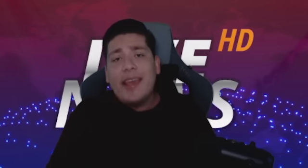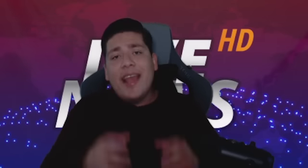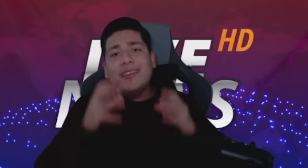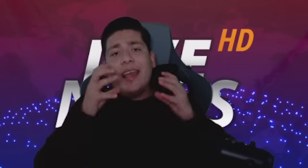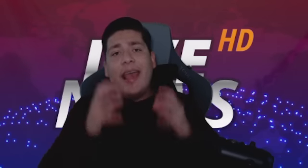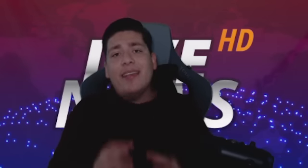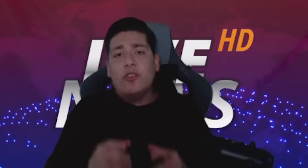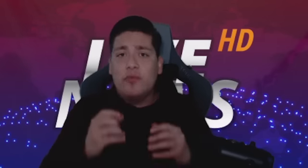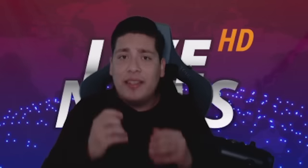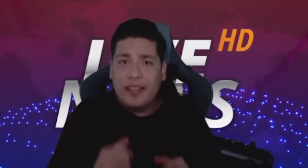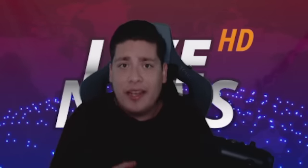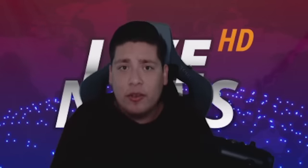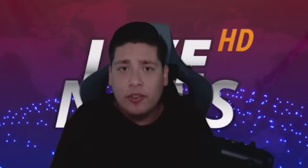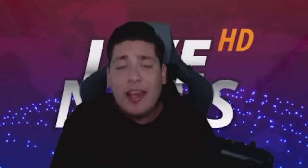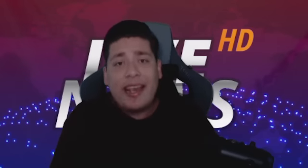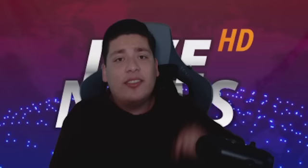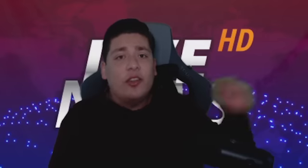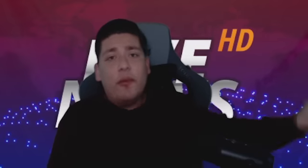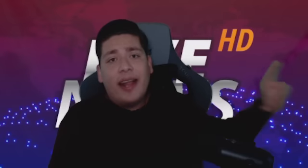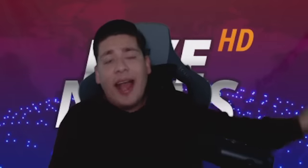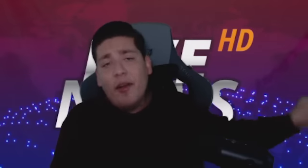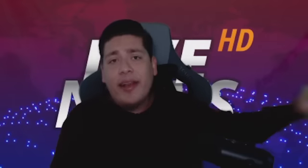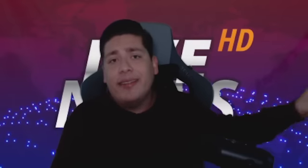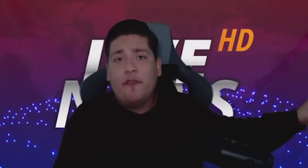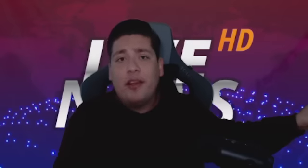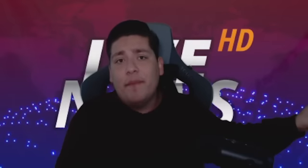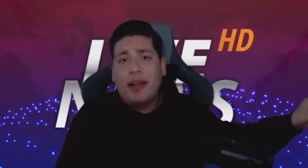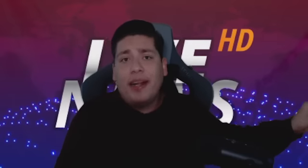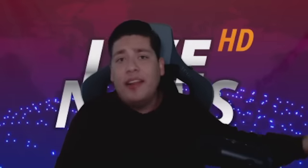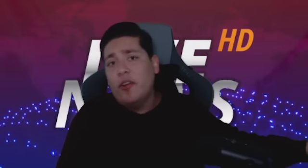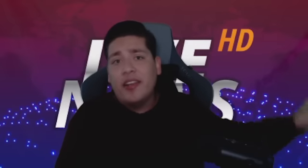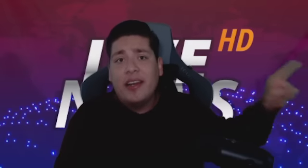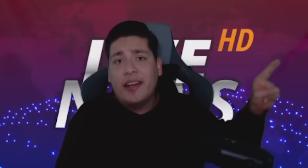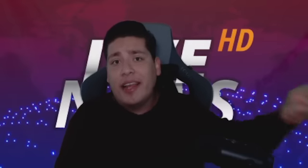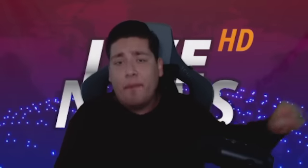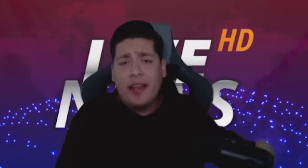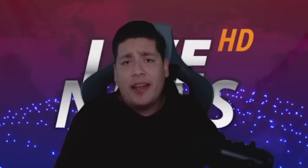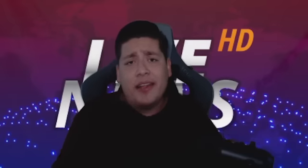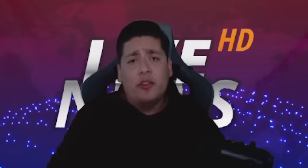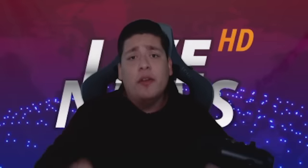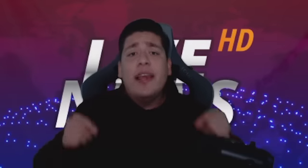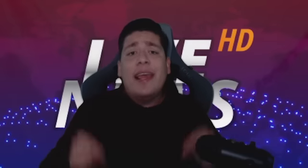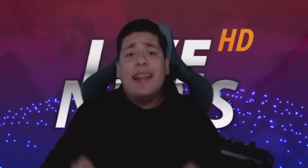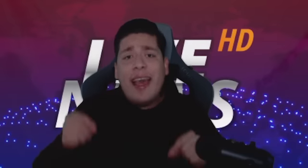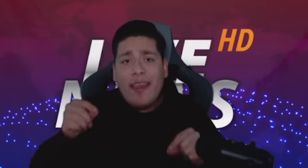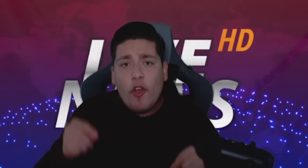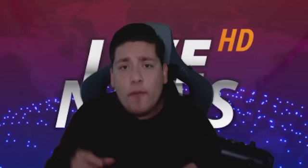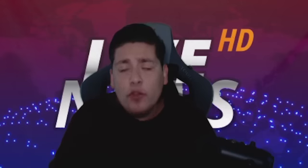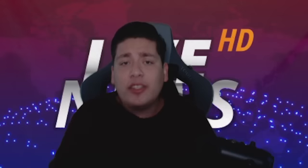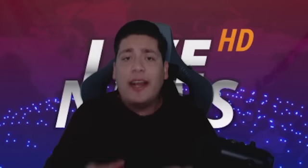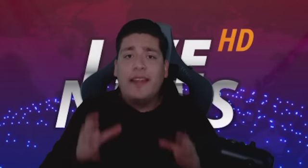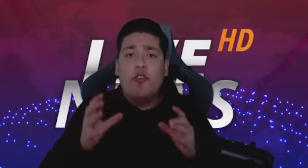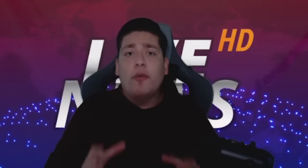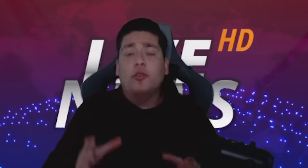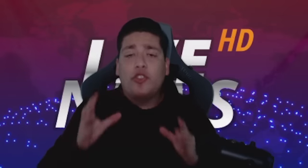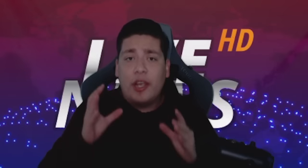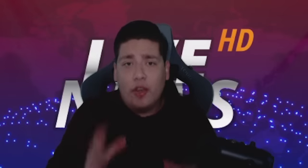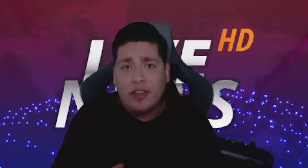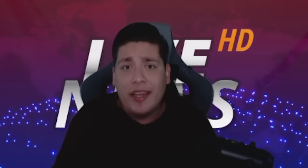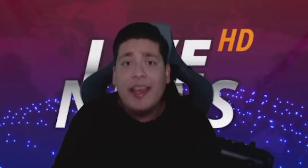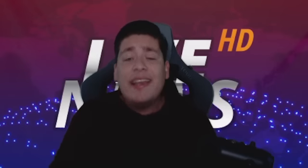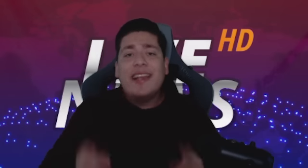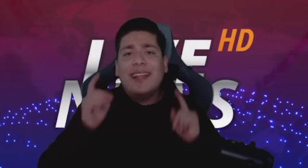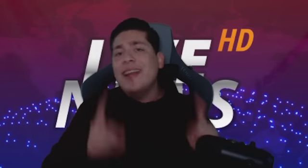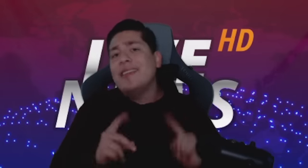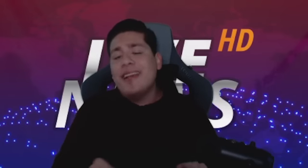y es que estos mezquinos que se doblegaron ante Felipe Calderón y Enrique Peña Nieto el día de hoy buscan de nuevo